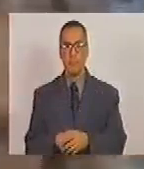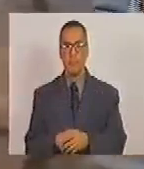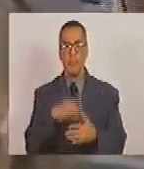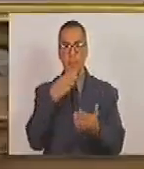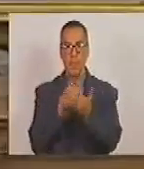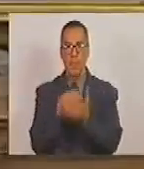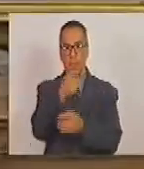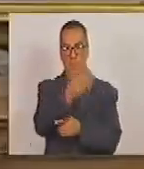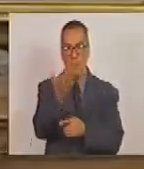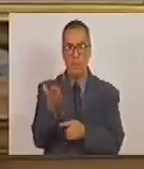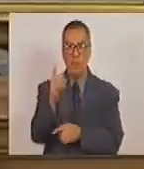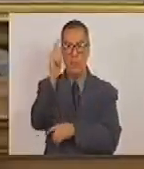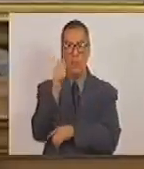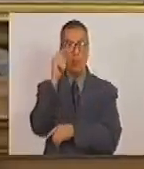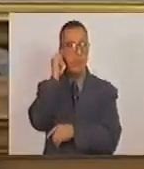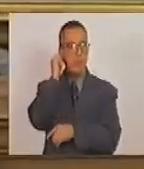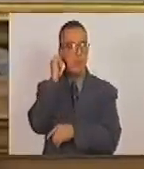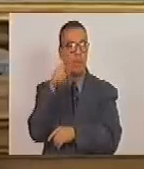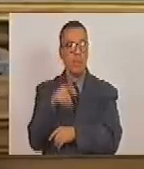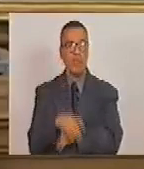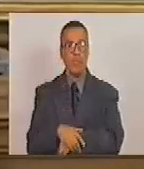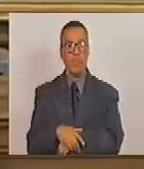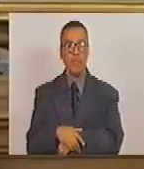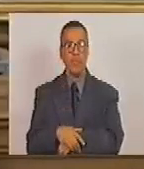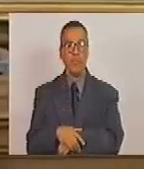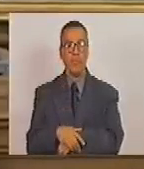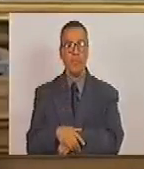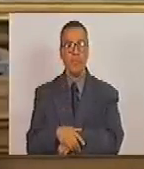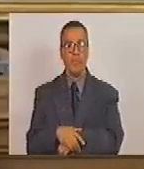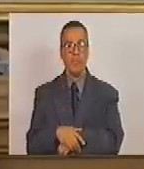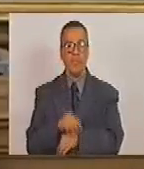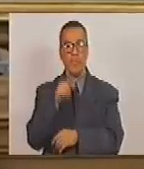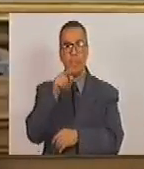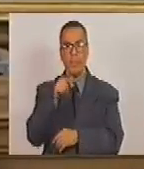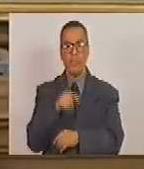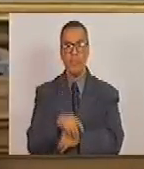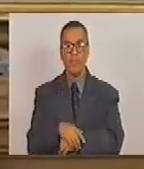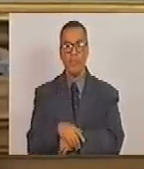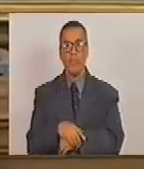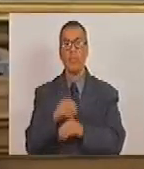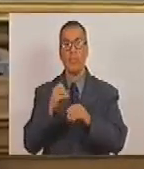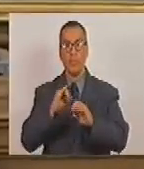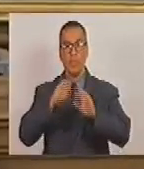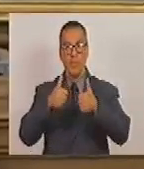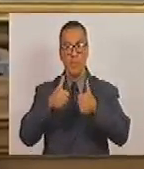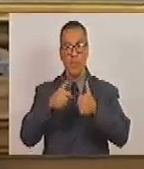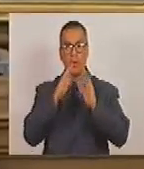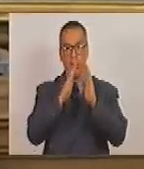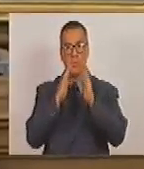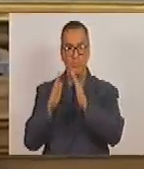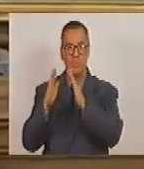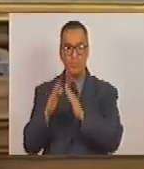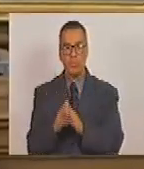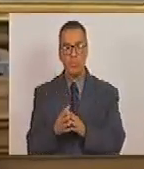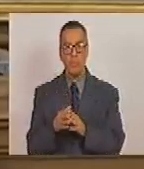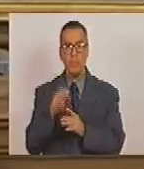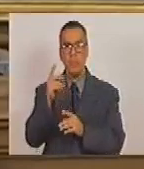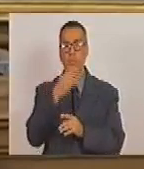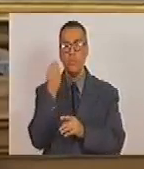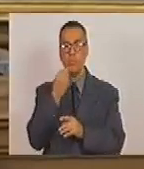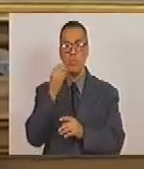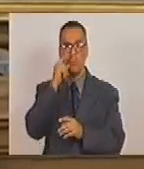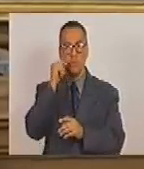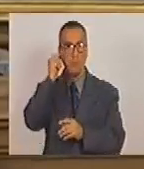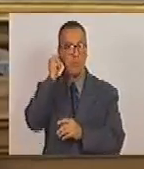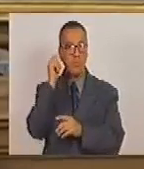Gracias a usted, diputada, por esa iniciativa de organización de las jóvenes y